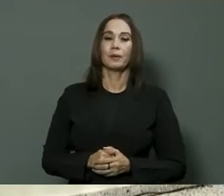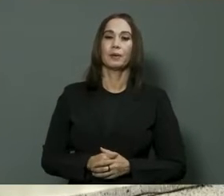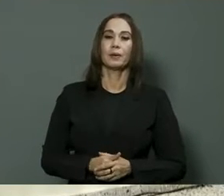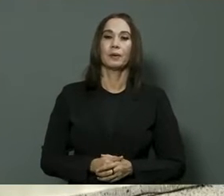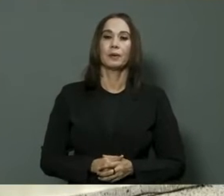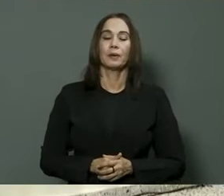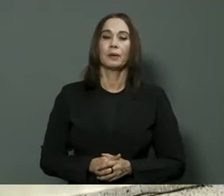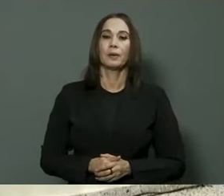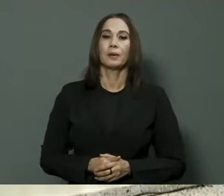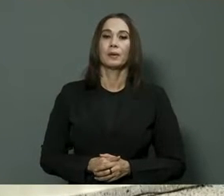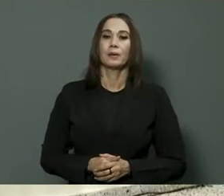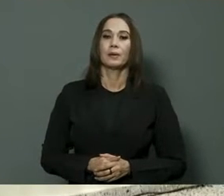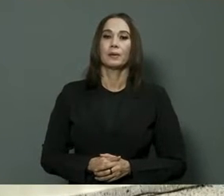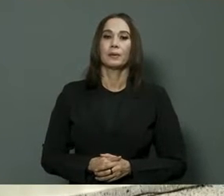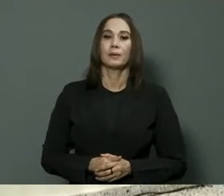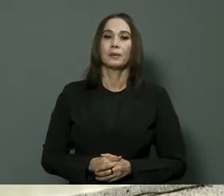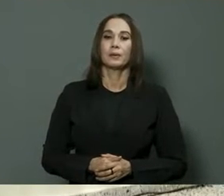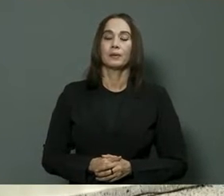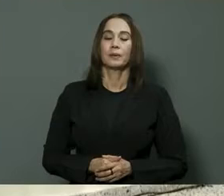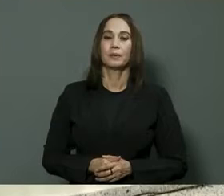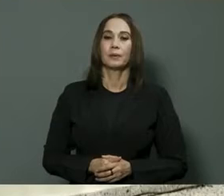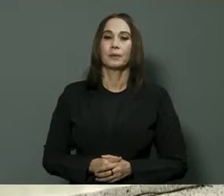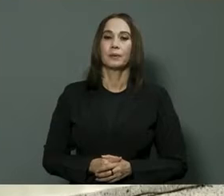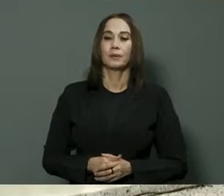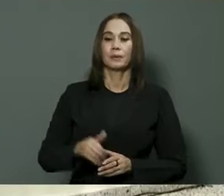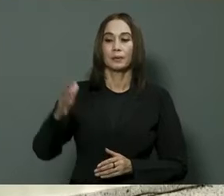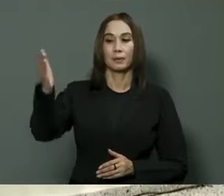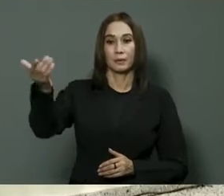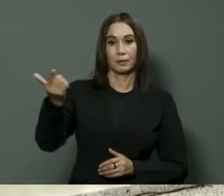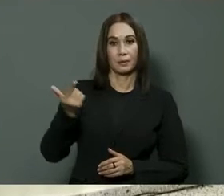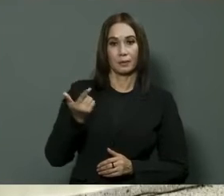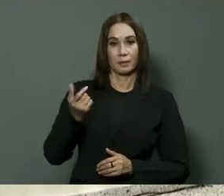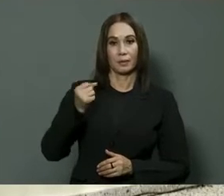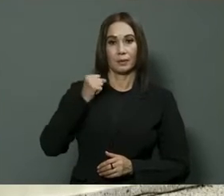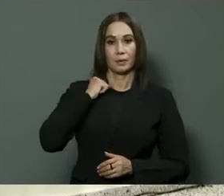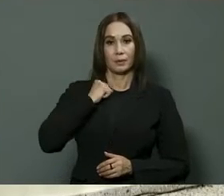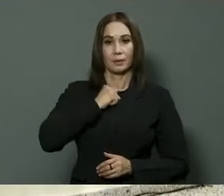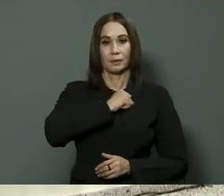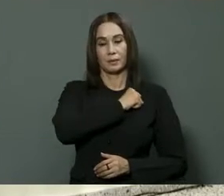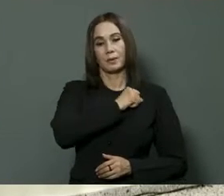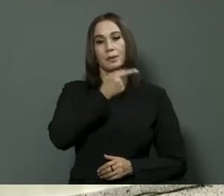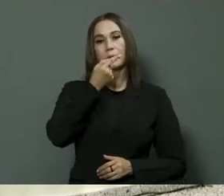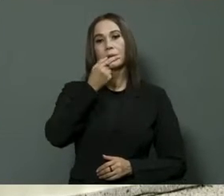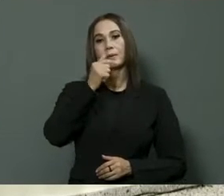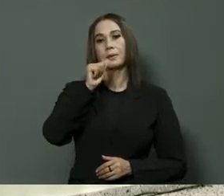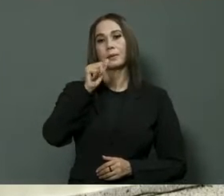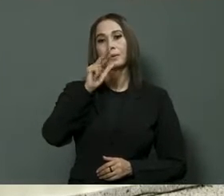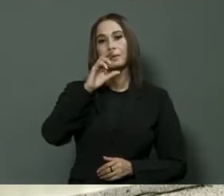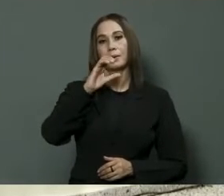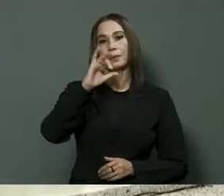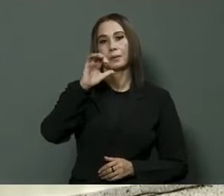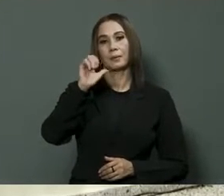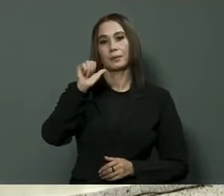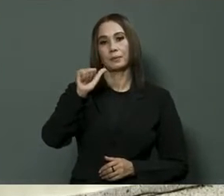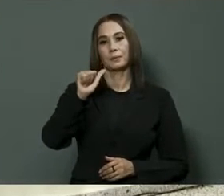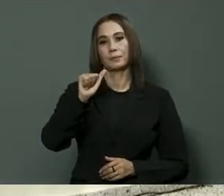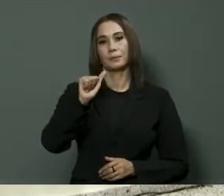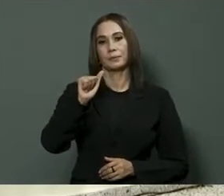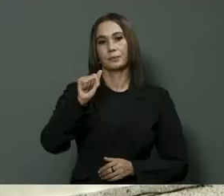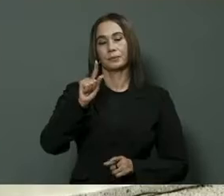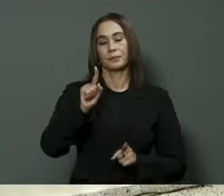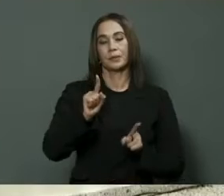invitar al Reverendo Padre García de la Cruz